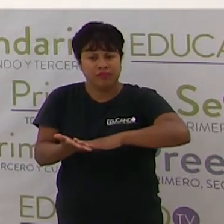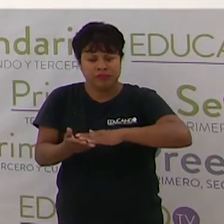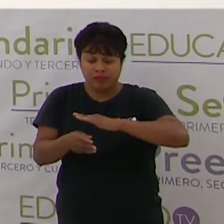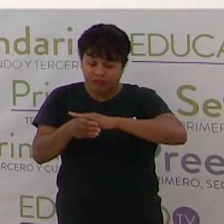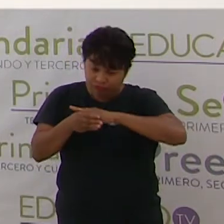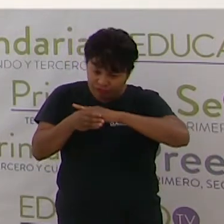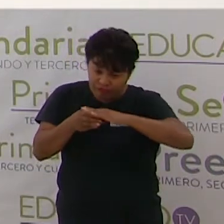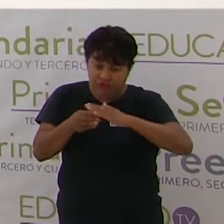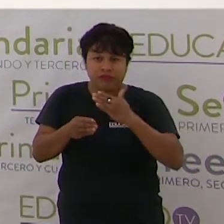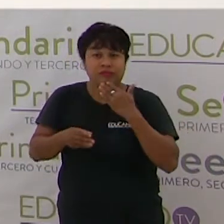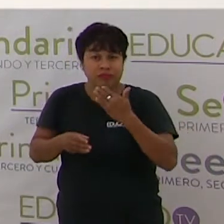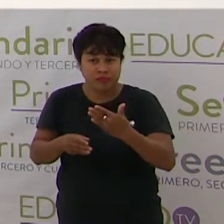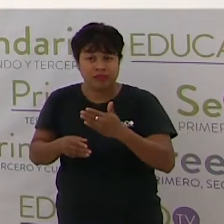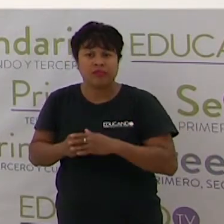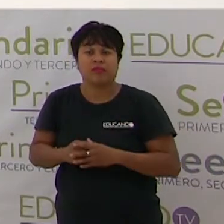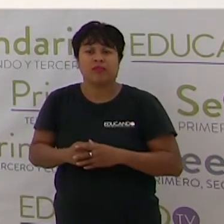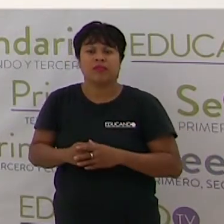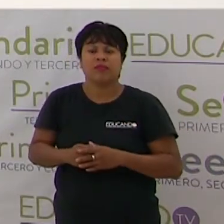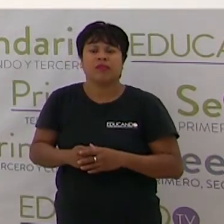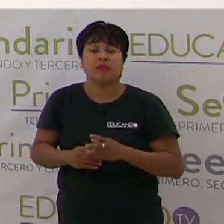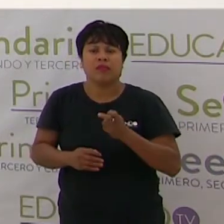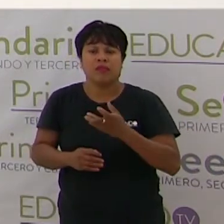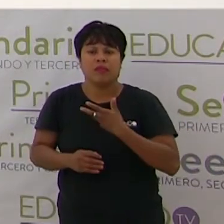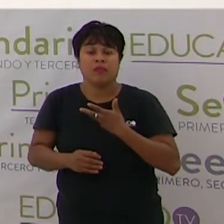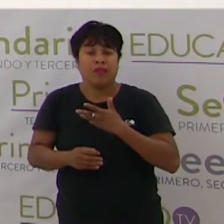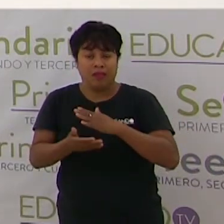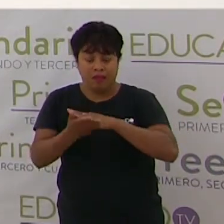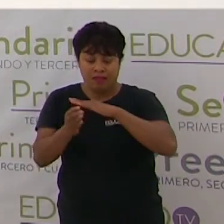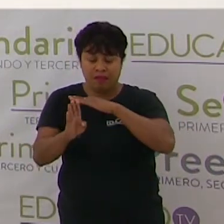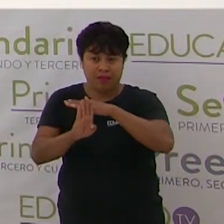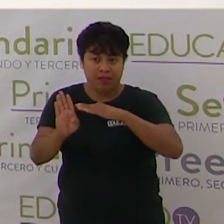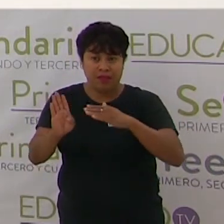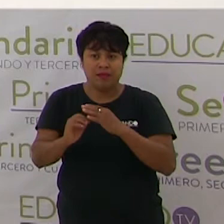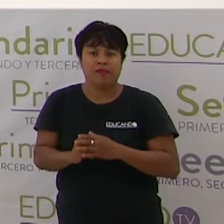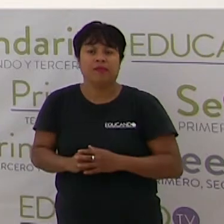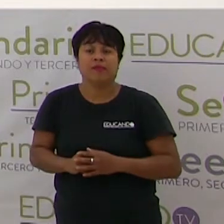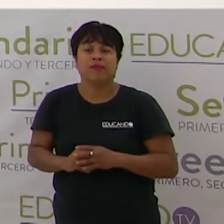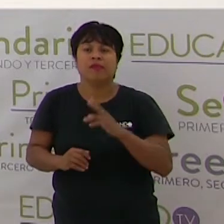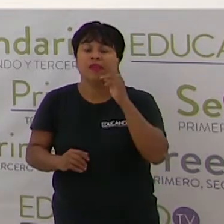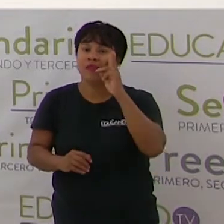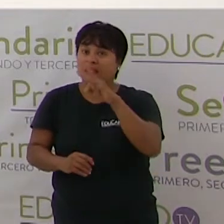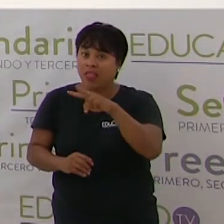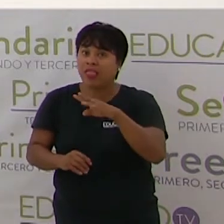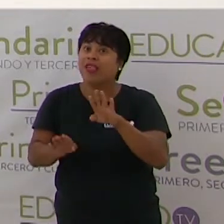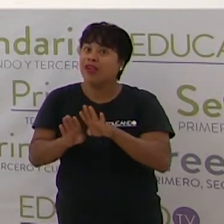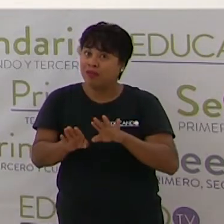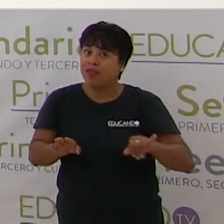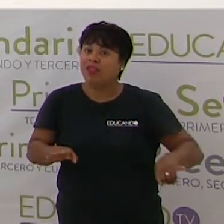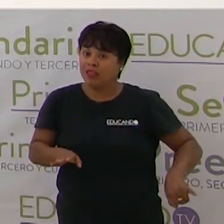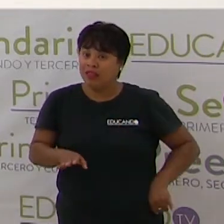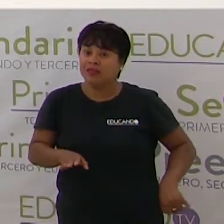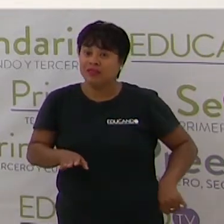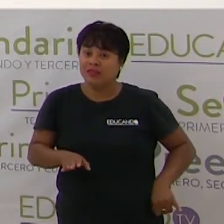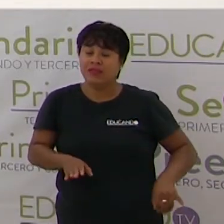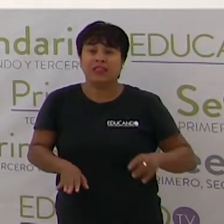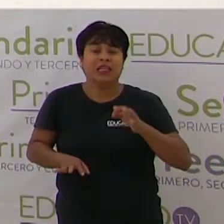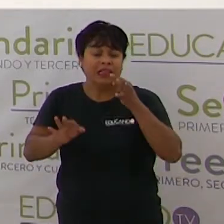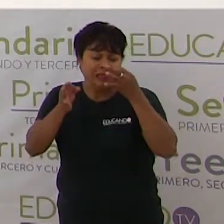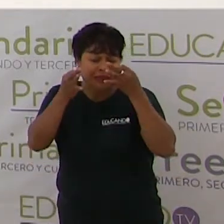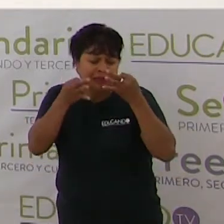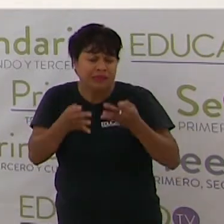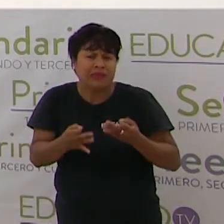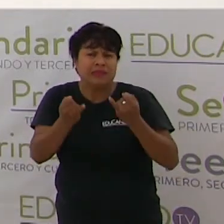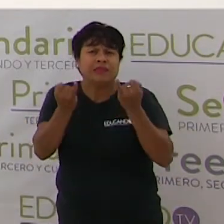rellenar bien, que ocupe todo el volumen de esta mitad de esfera. Y fíjense qué interesante. Es